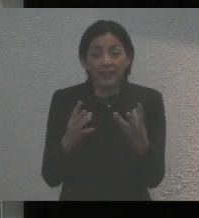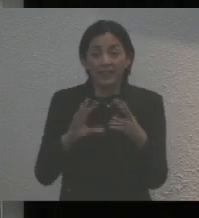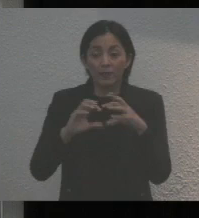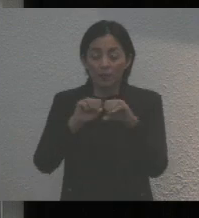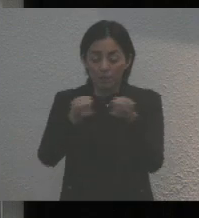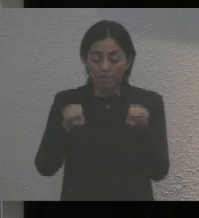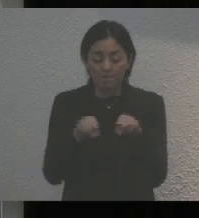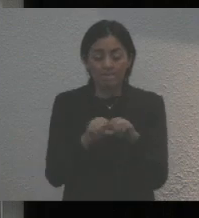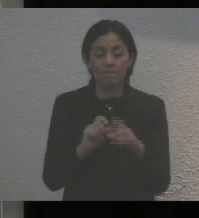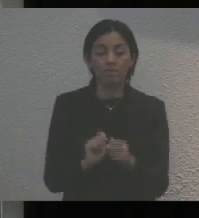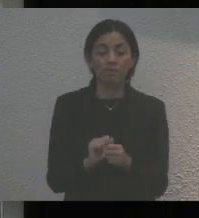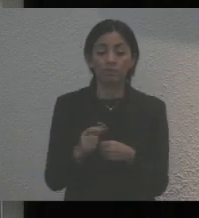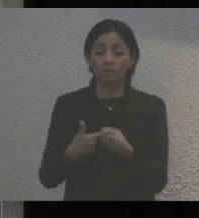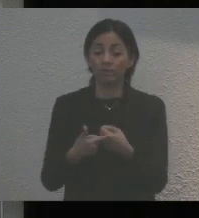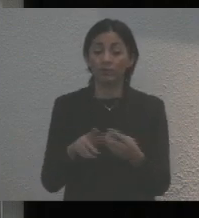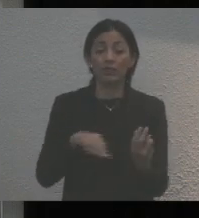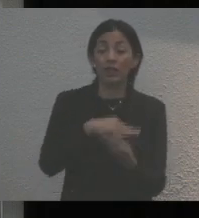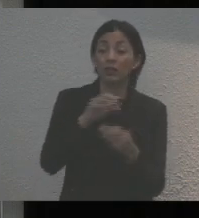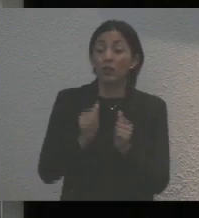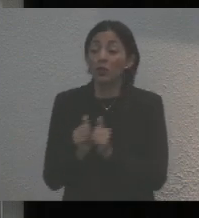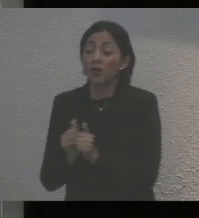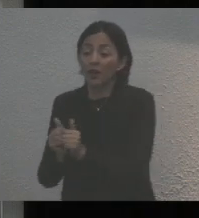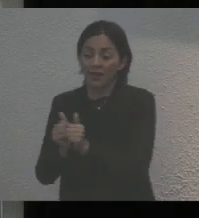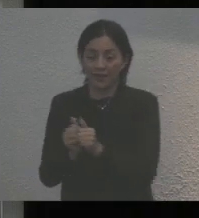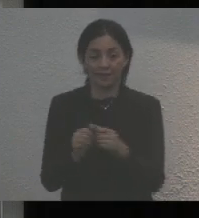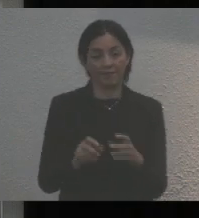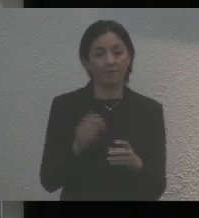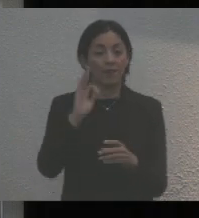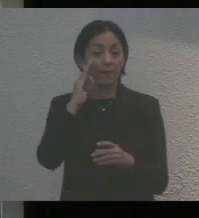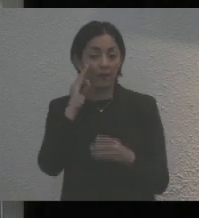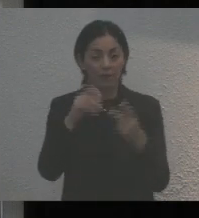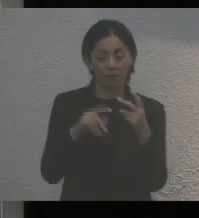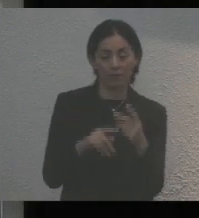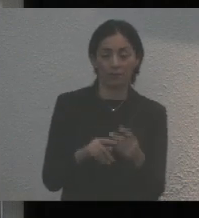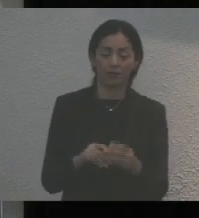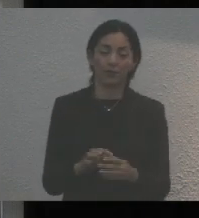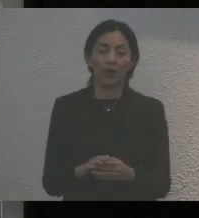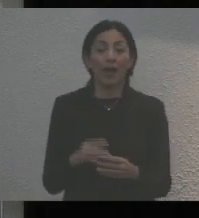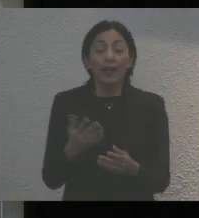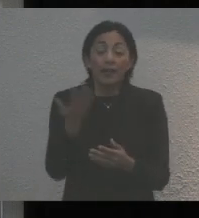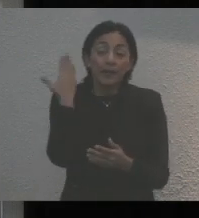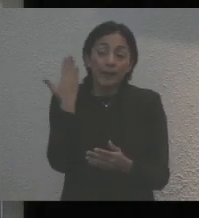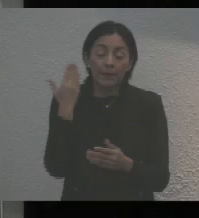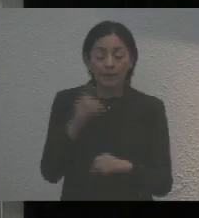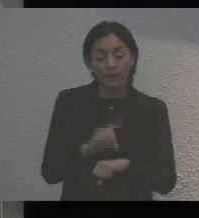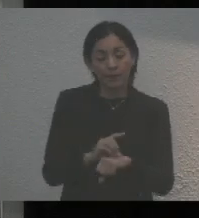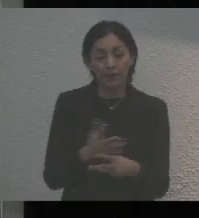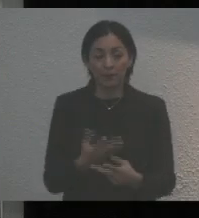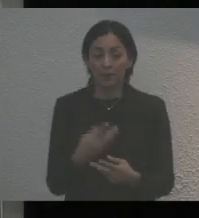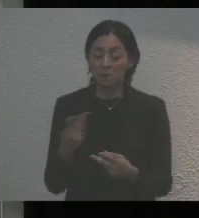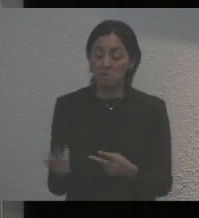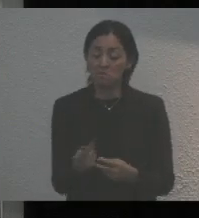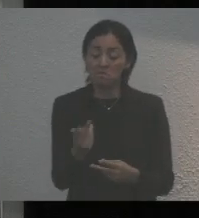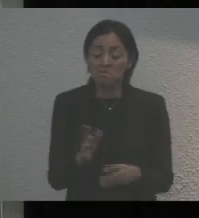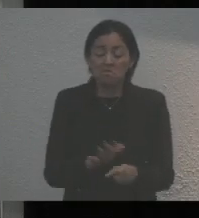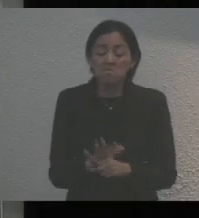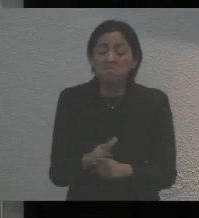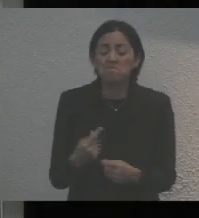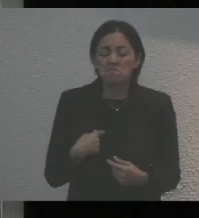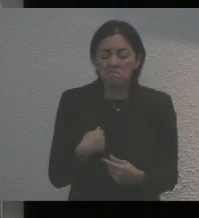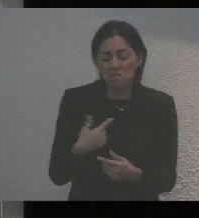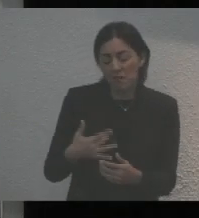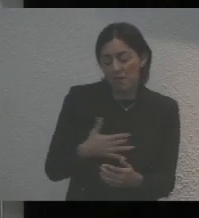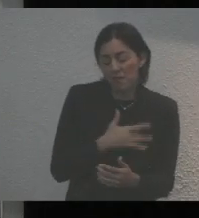legislativo, así como los que nos acompañan en las redes sociales. Hace unos días me preguntaban que cuál era mi sentir